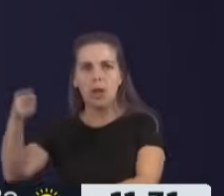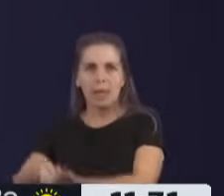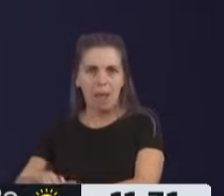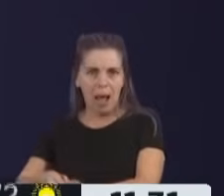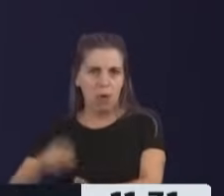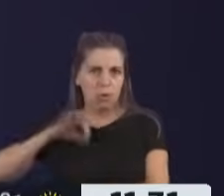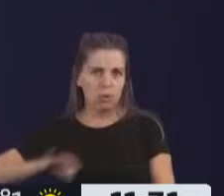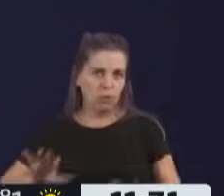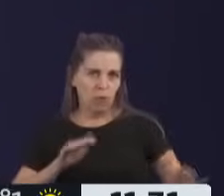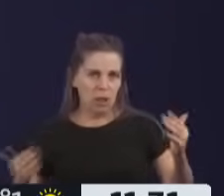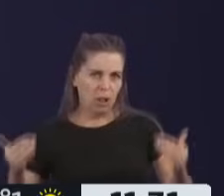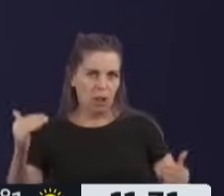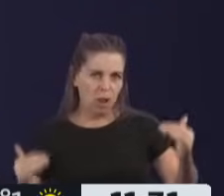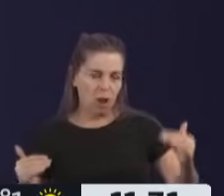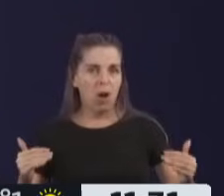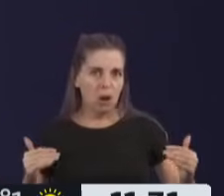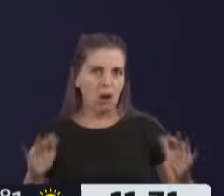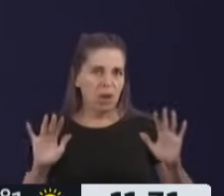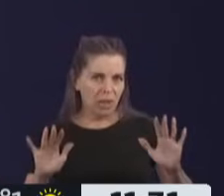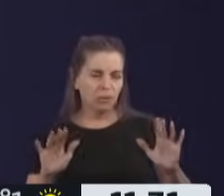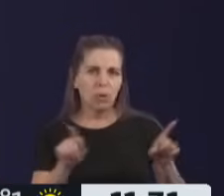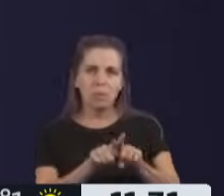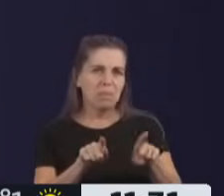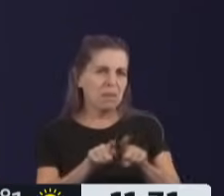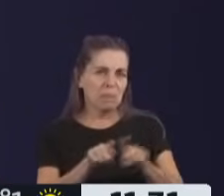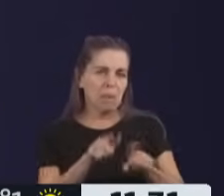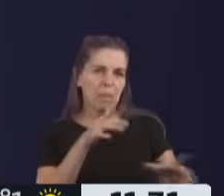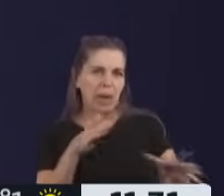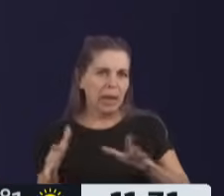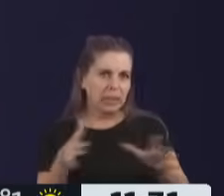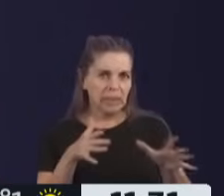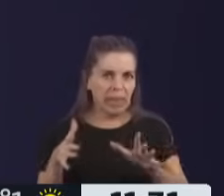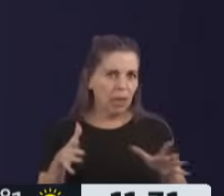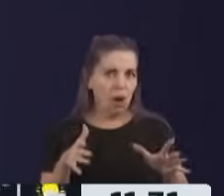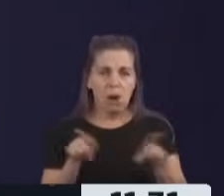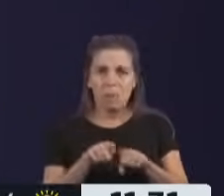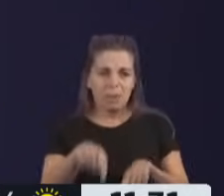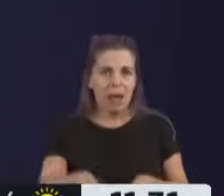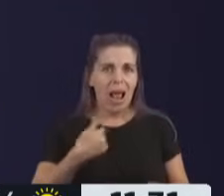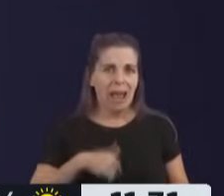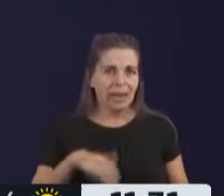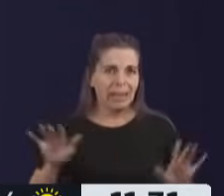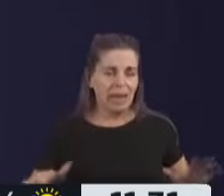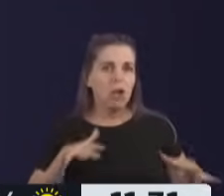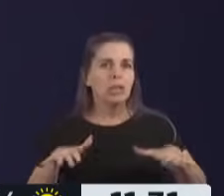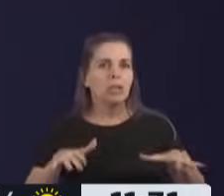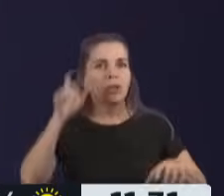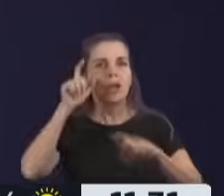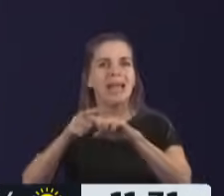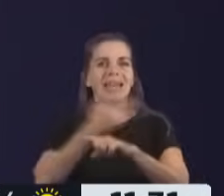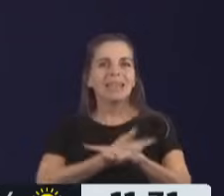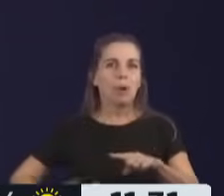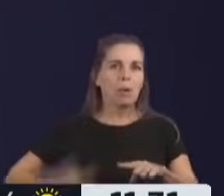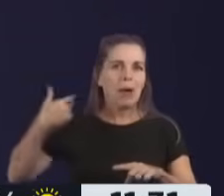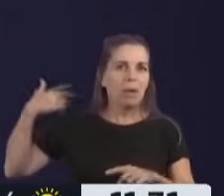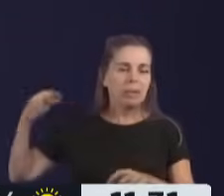poco lo que ocurrió con... lo que ocurre en Argentina, no con el gobierno anterior, digamos, lo que ocurre en la Argentina